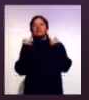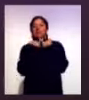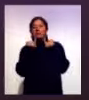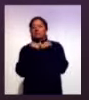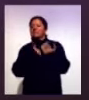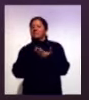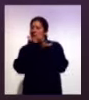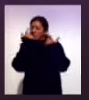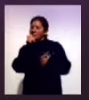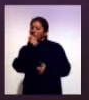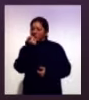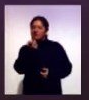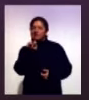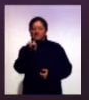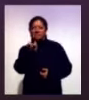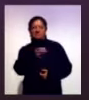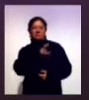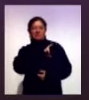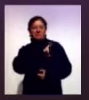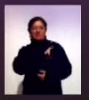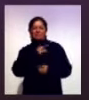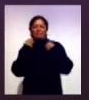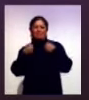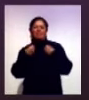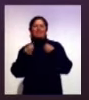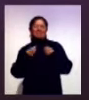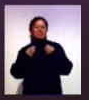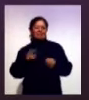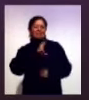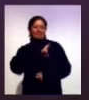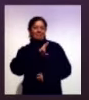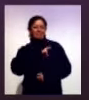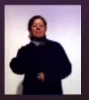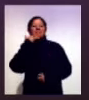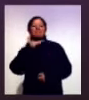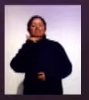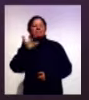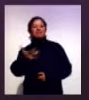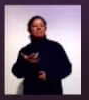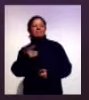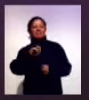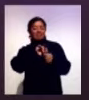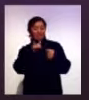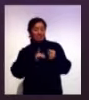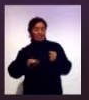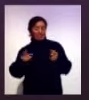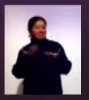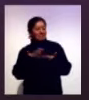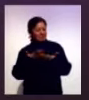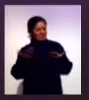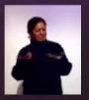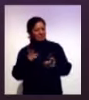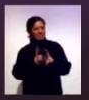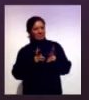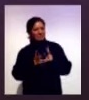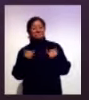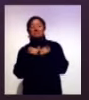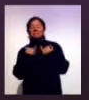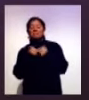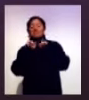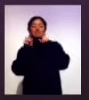privada. Hay mucha corrupción privada en el país. Ahora platicamos un poco más de eso. Y también hay corrupción